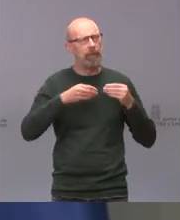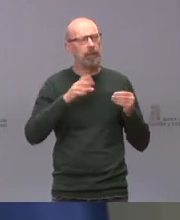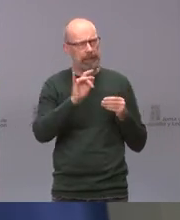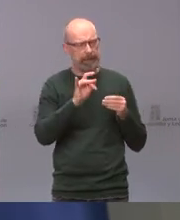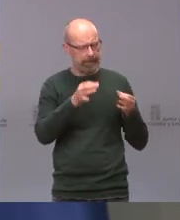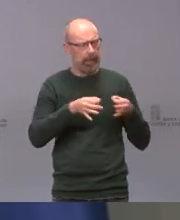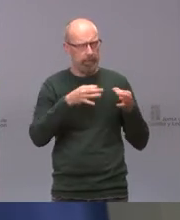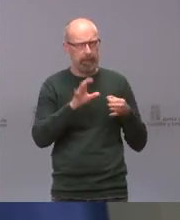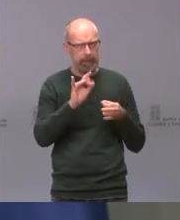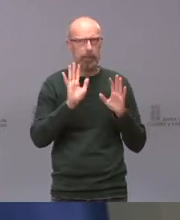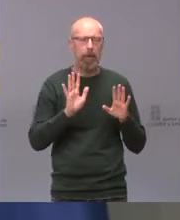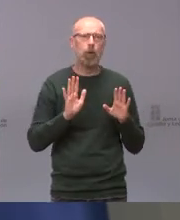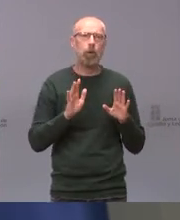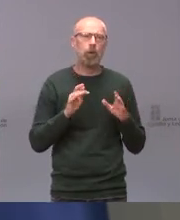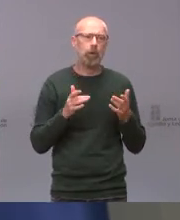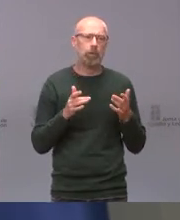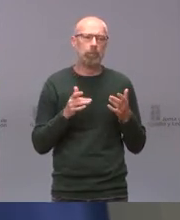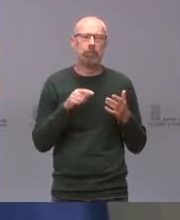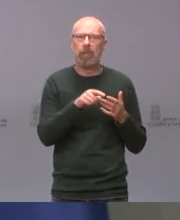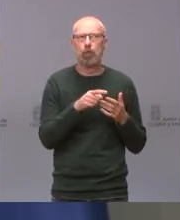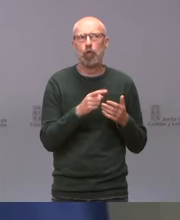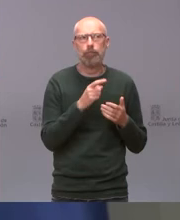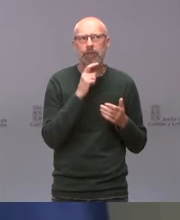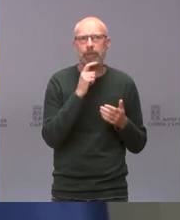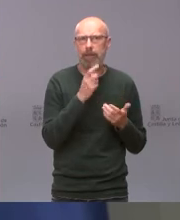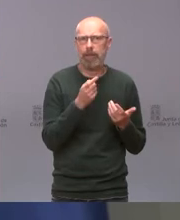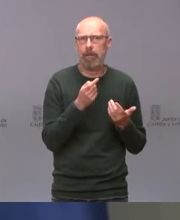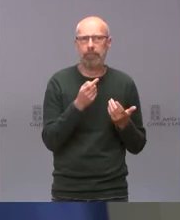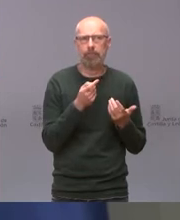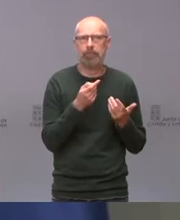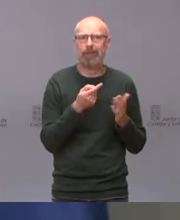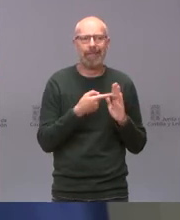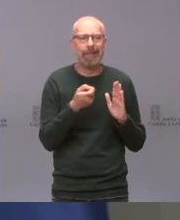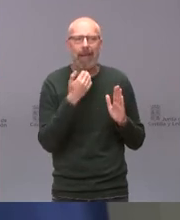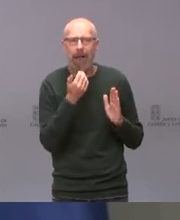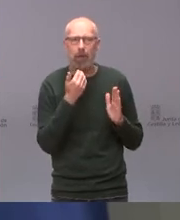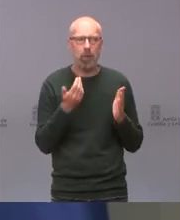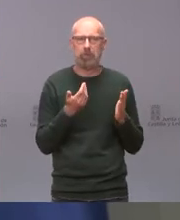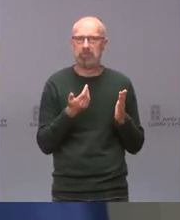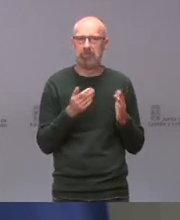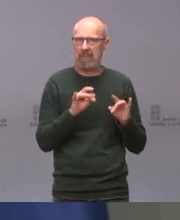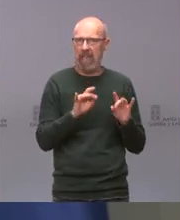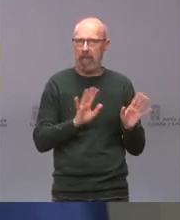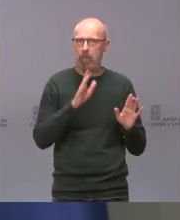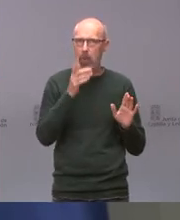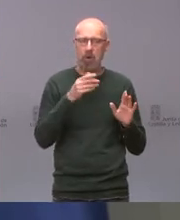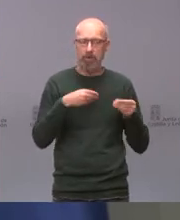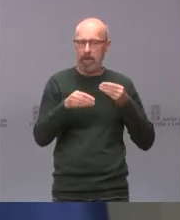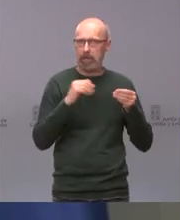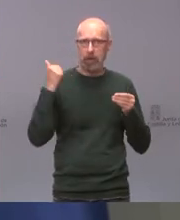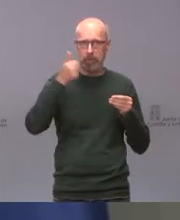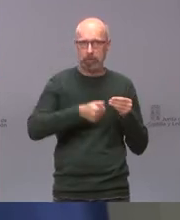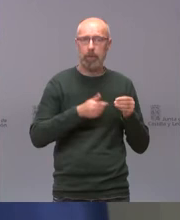que no hay nada más difícil que desmontar, que una leyenda. Pero si cualquiera que